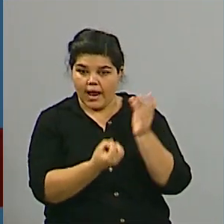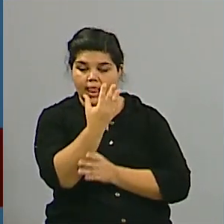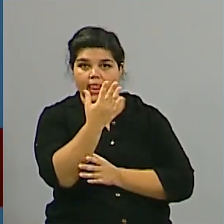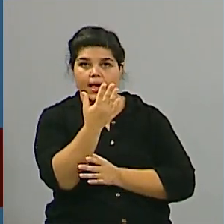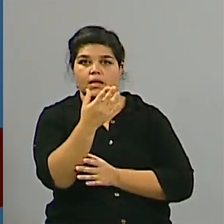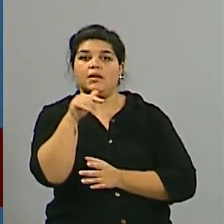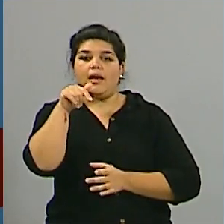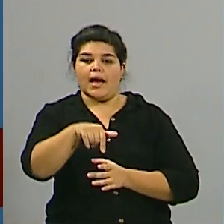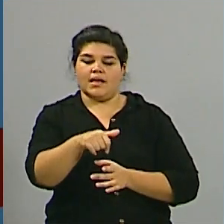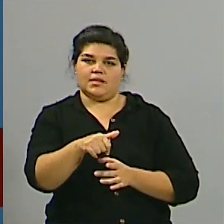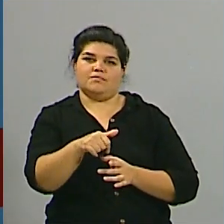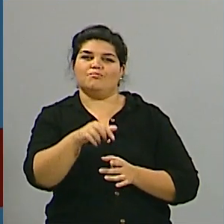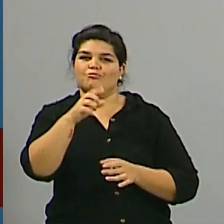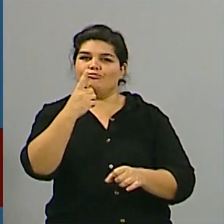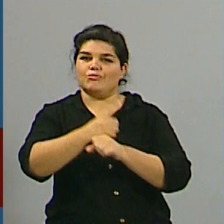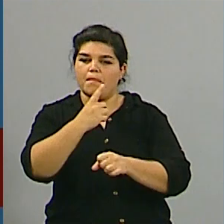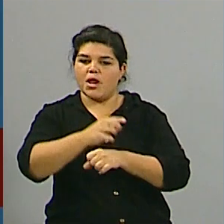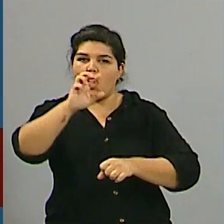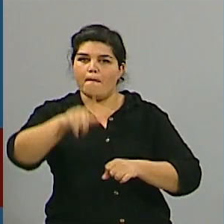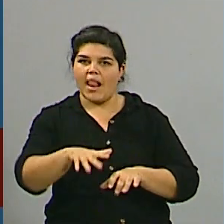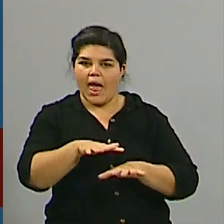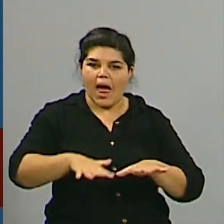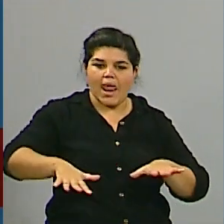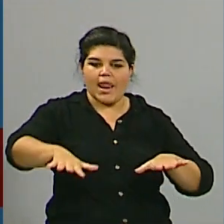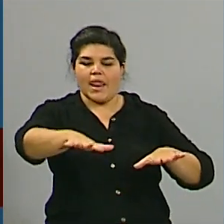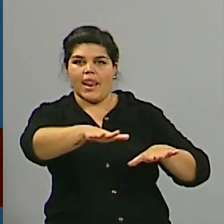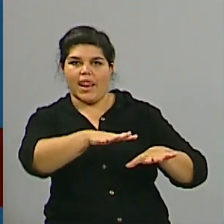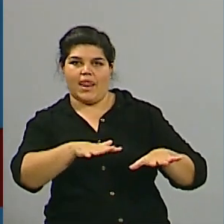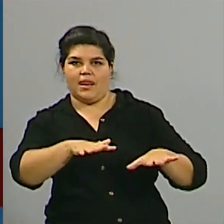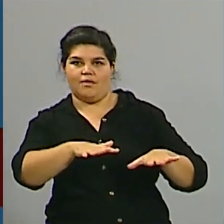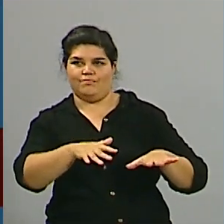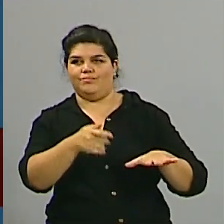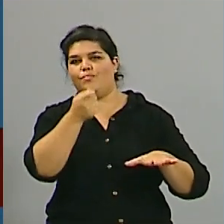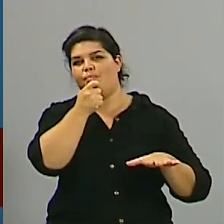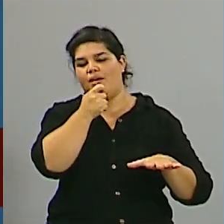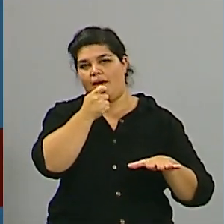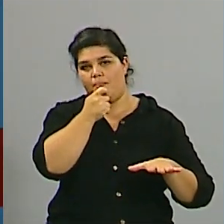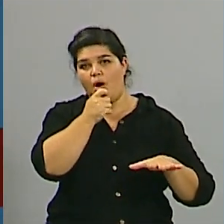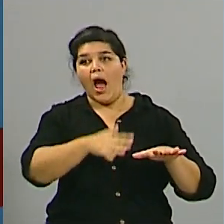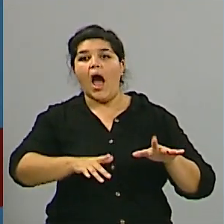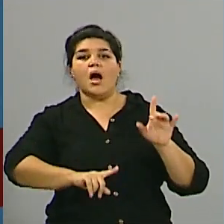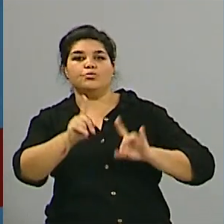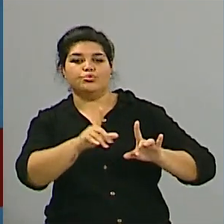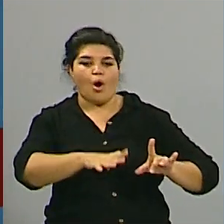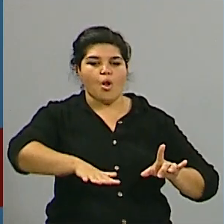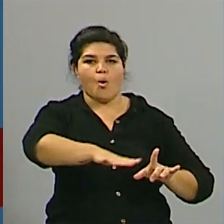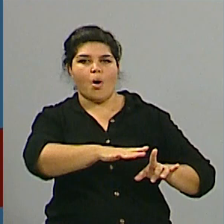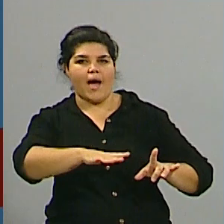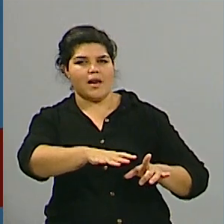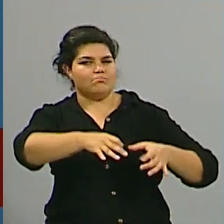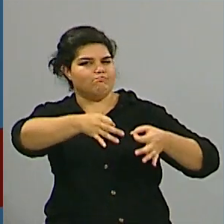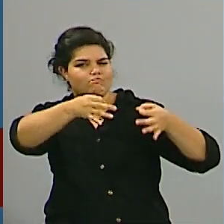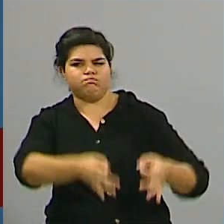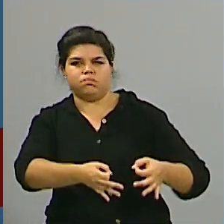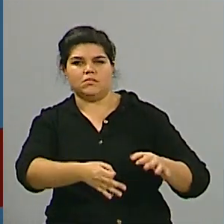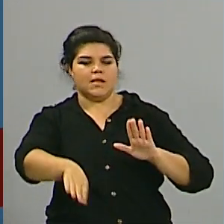el lugar, es decir, Sí. que en esa zonificación nosotros vamos a tener, por ejemplo, zonas más estrictas, donde en esas zonas no se